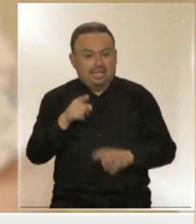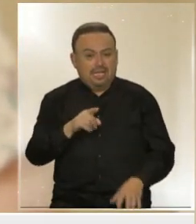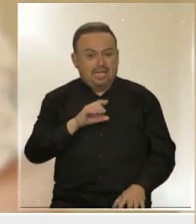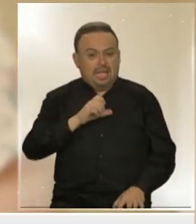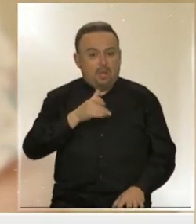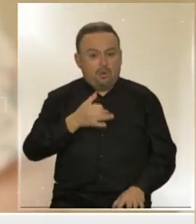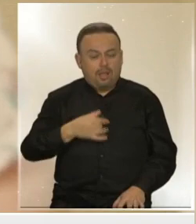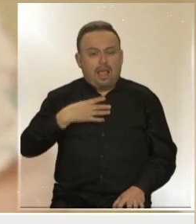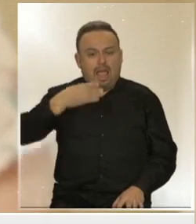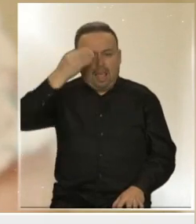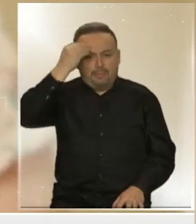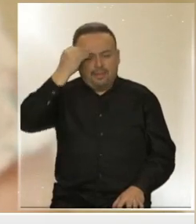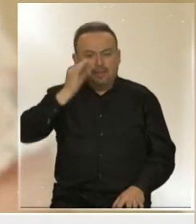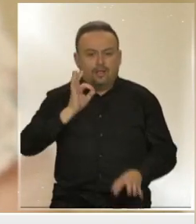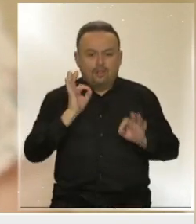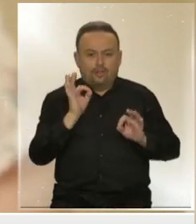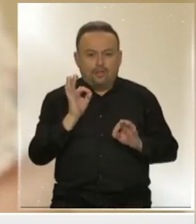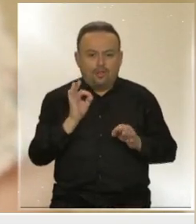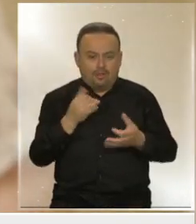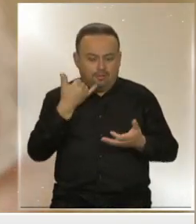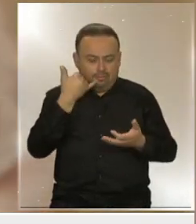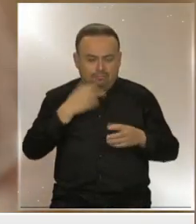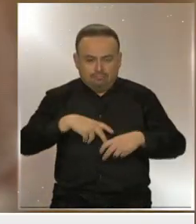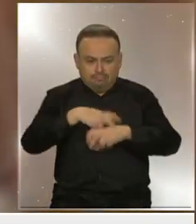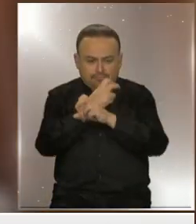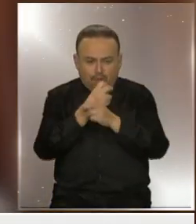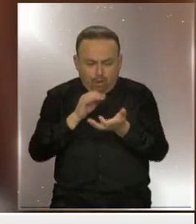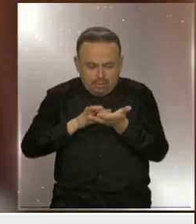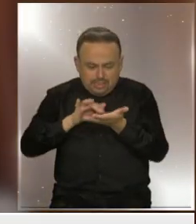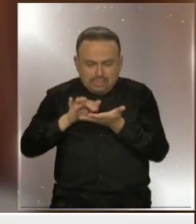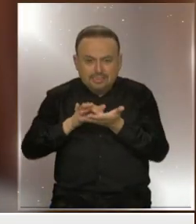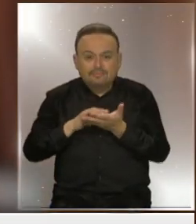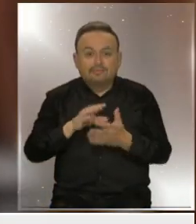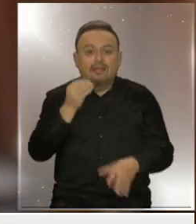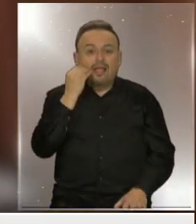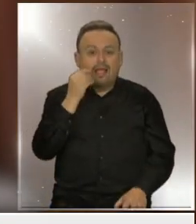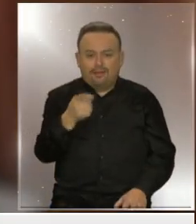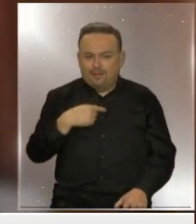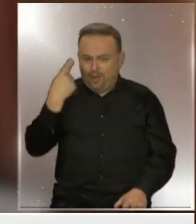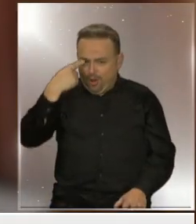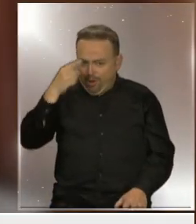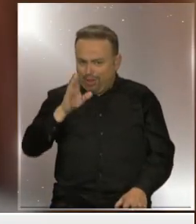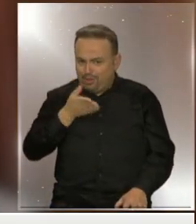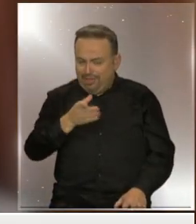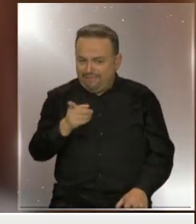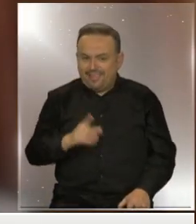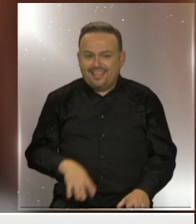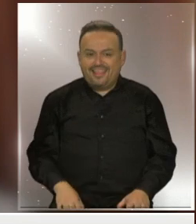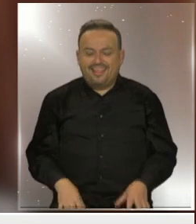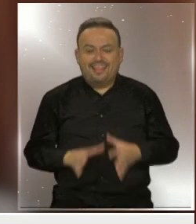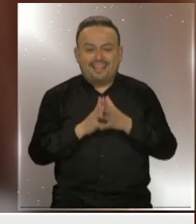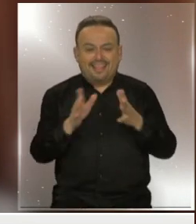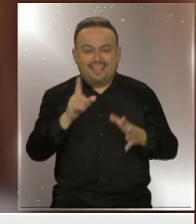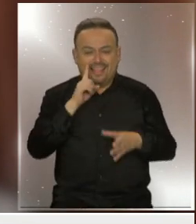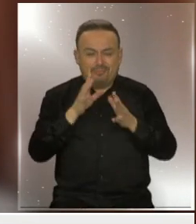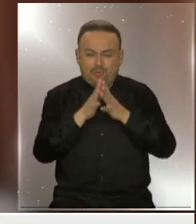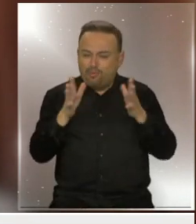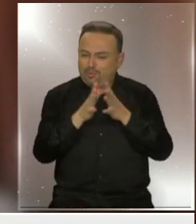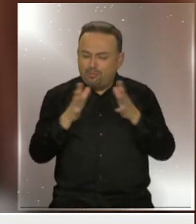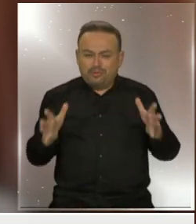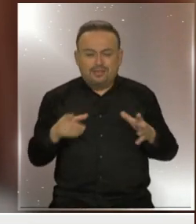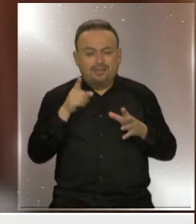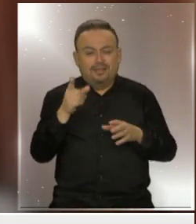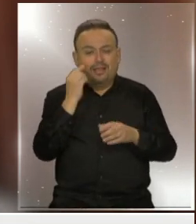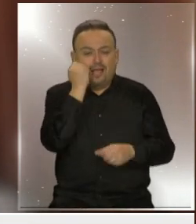Eugenia aprendiera incluso a normalizar las videollamadas. Eres una abuelita traviesa todavía. Tienes mucho, mucho, mucho,